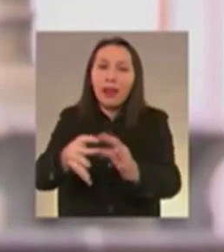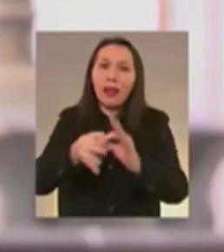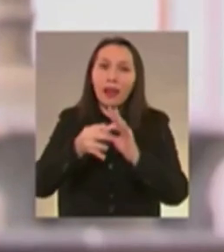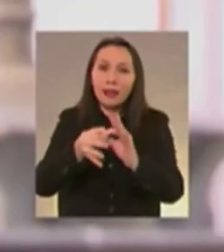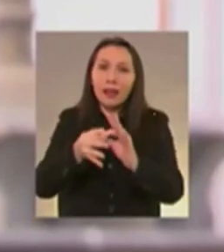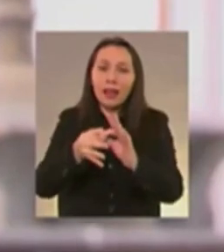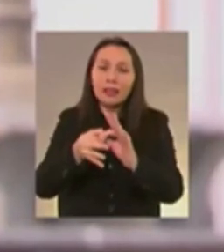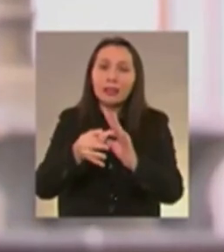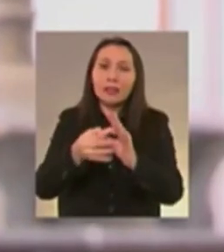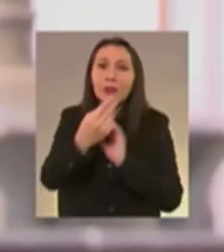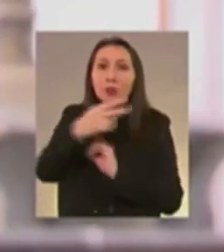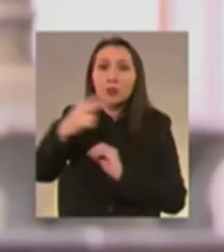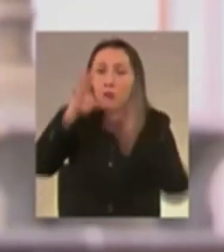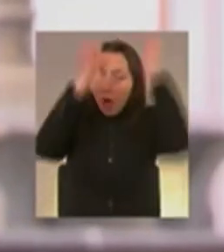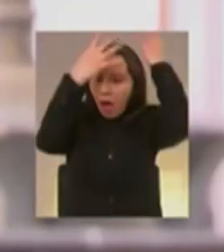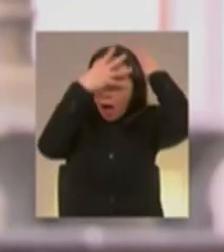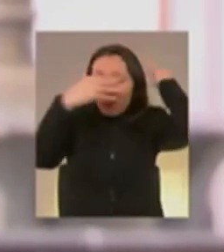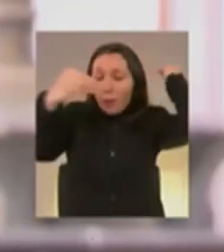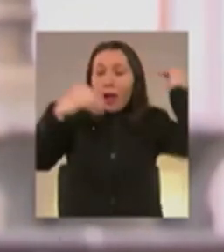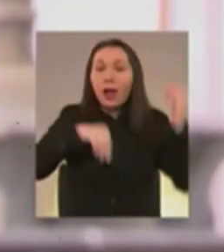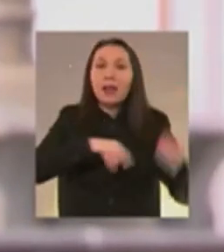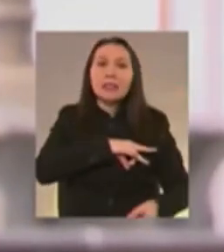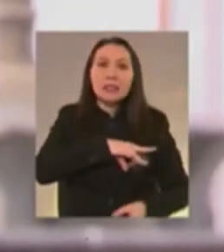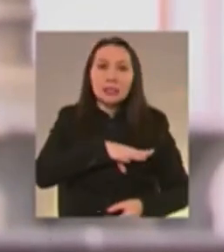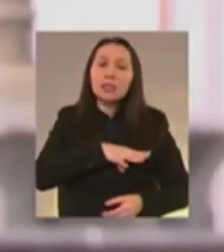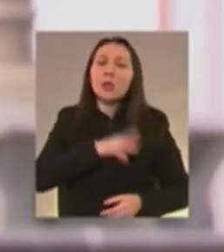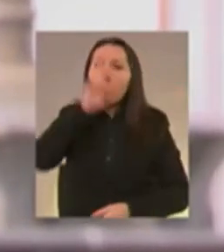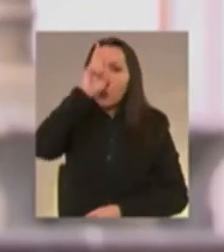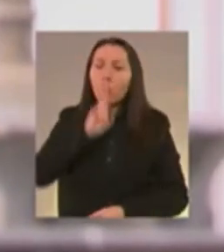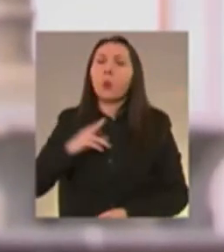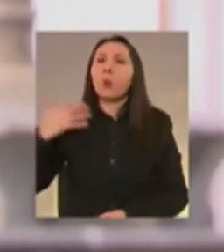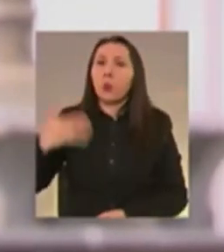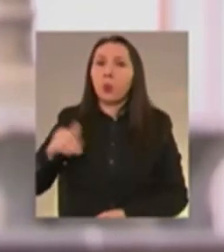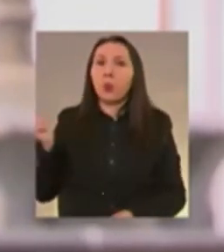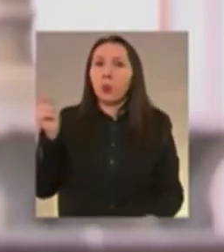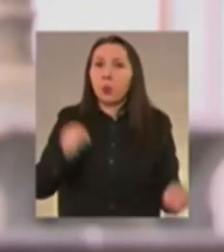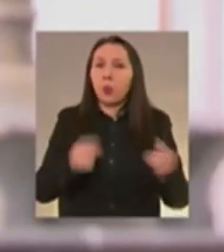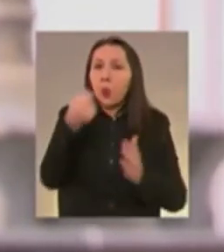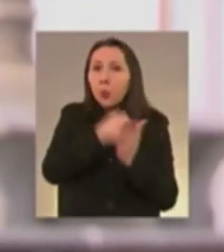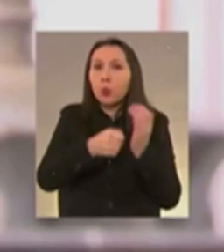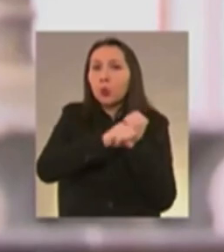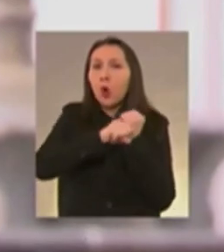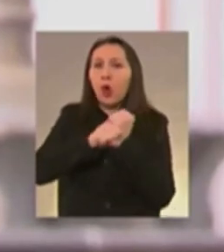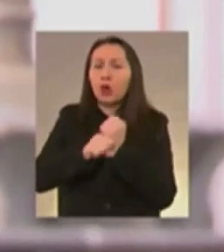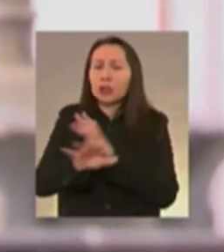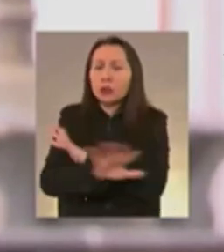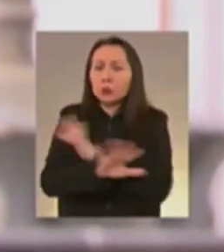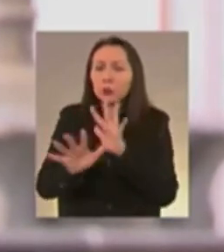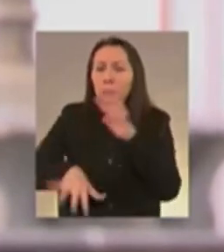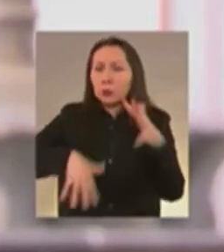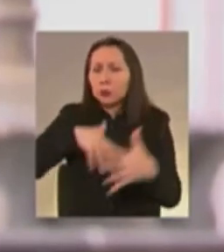por sus embajadas en Chile. Jugaron un rol esencial en la lucha contra la barbarie.